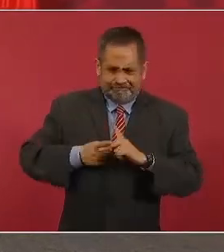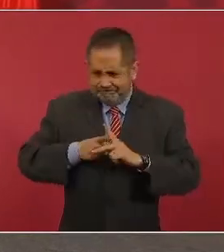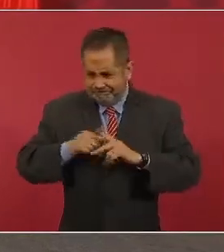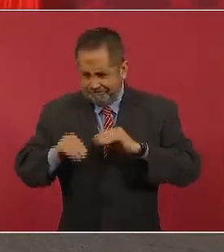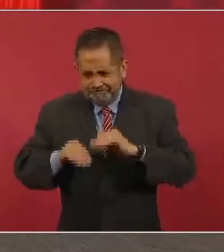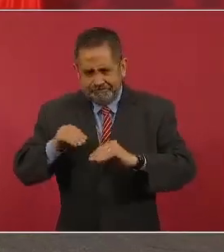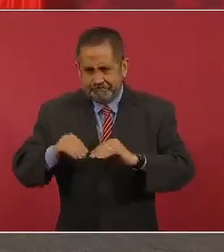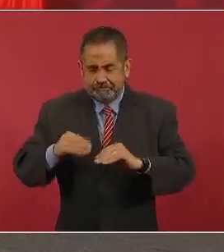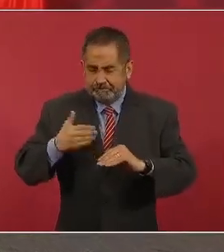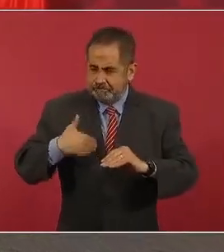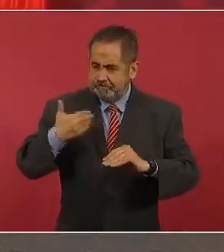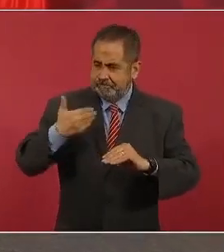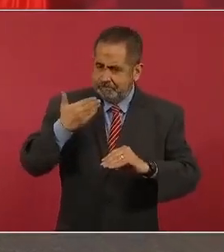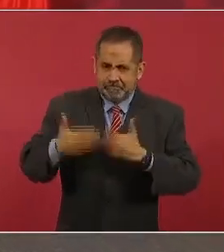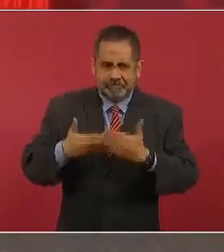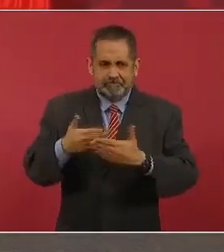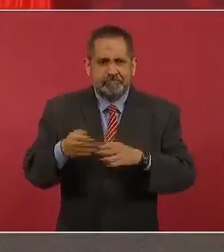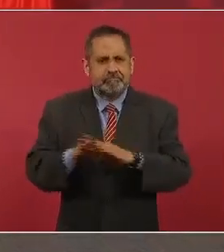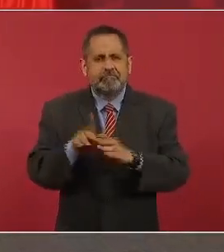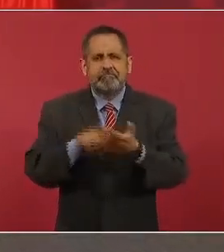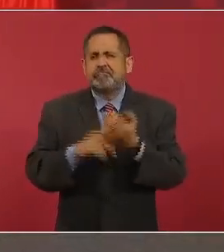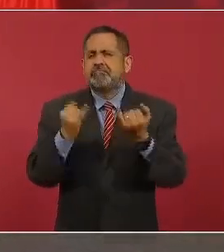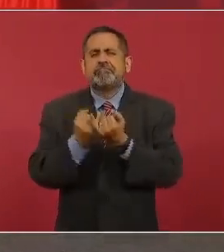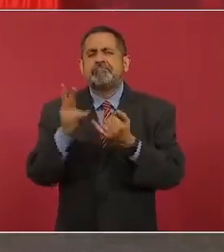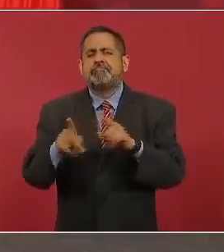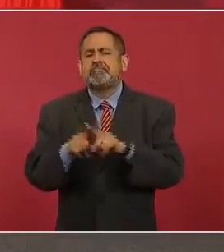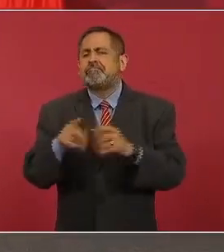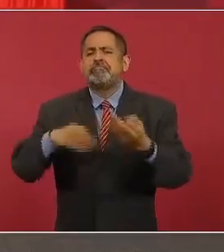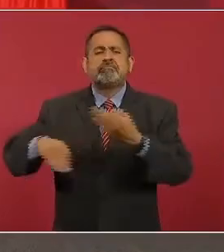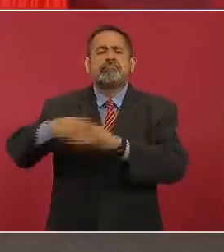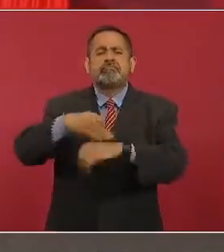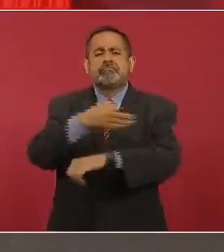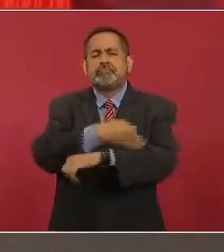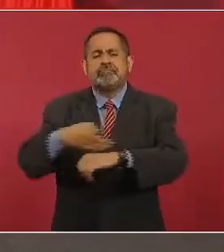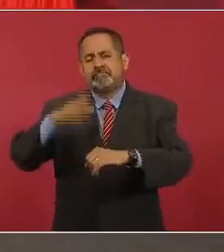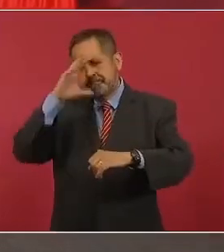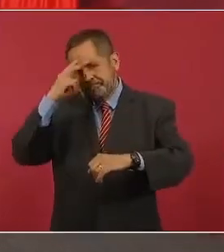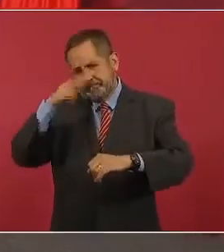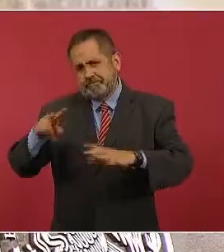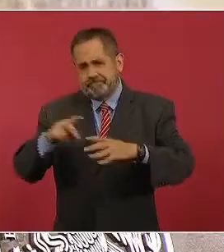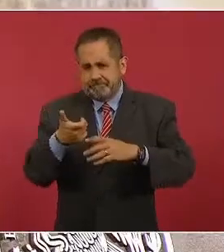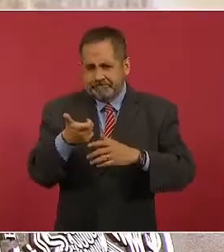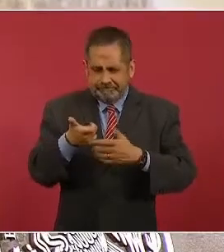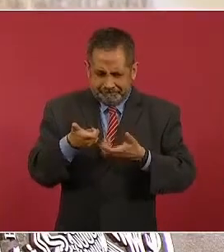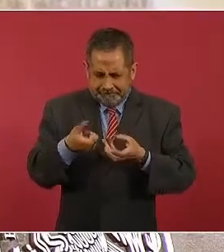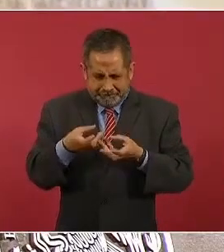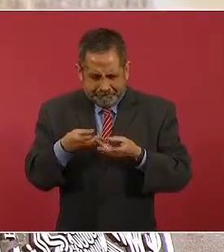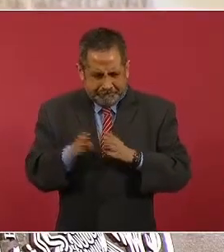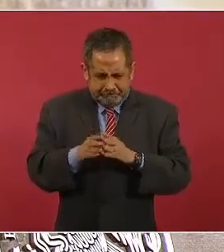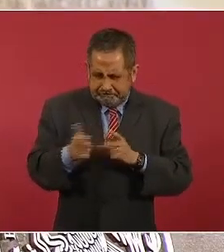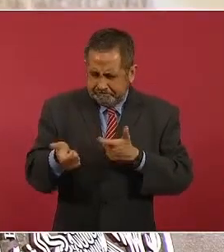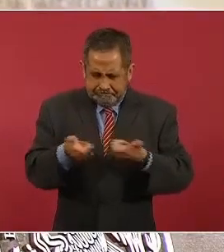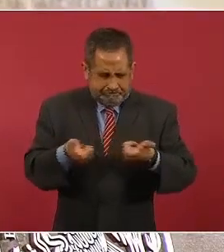milagros, bueno, como lo hacen todas las familias, ¿no?, que estiran el presupuesto y